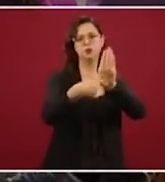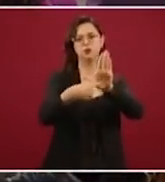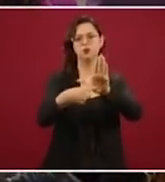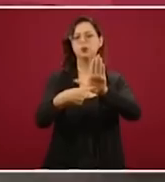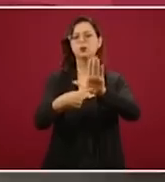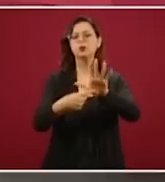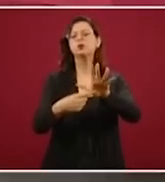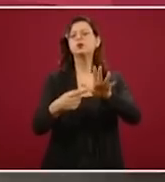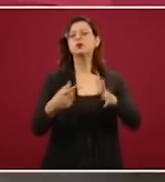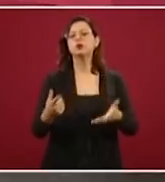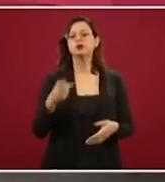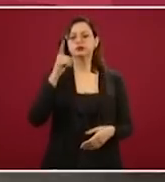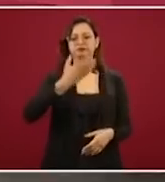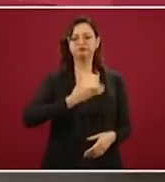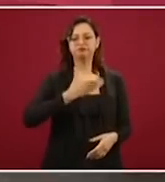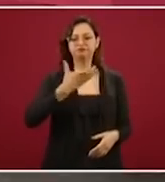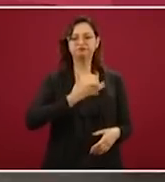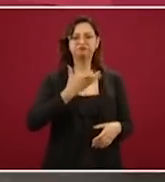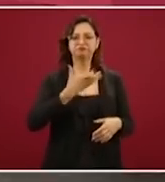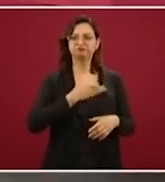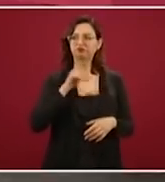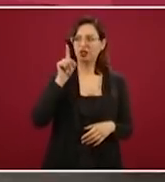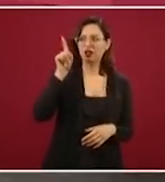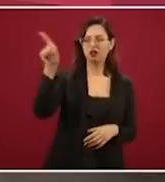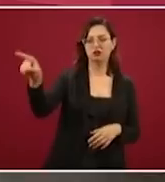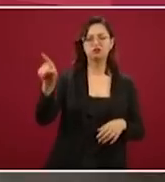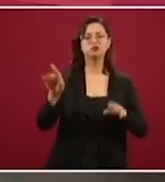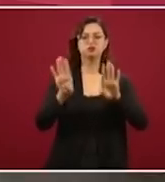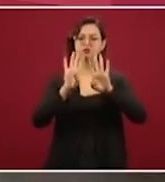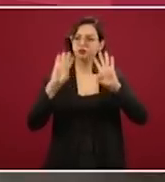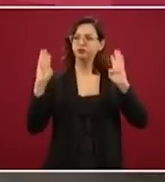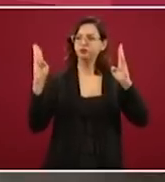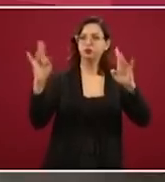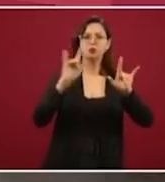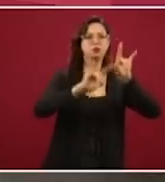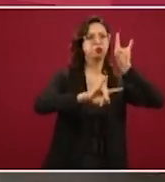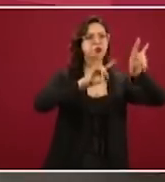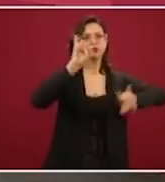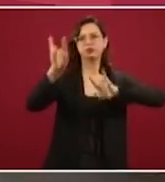en el Zócalo de las